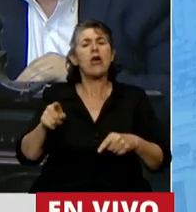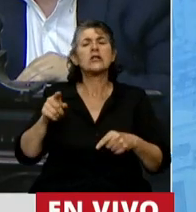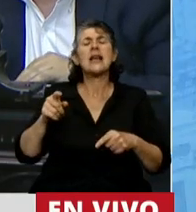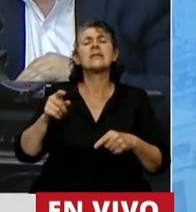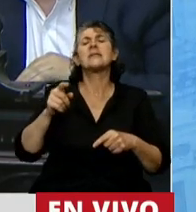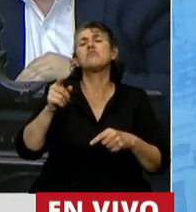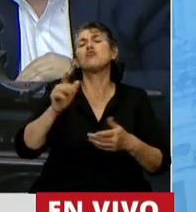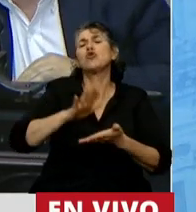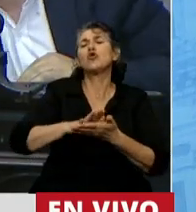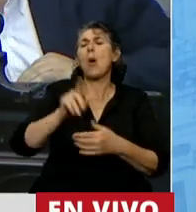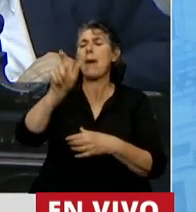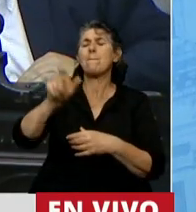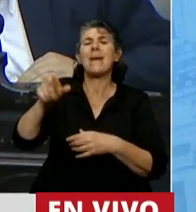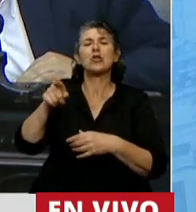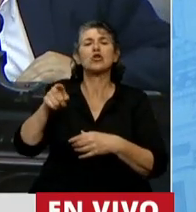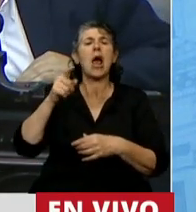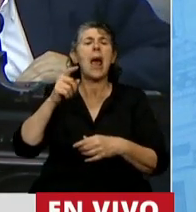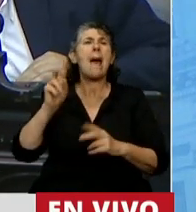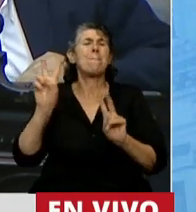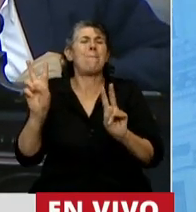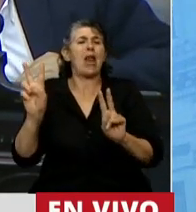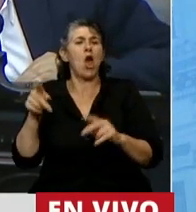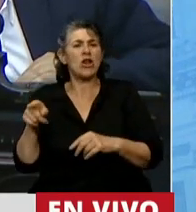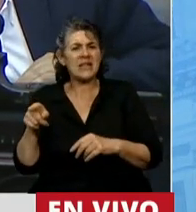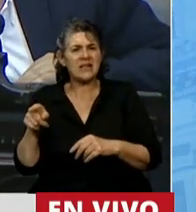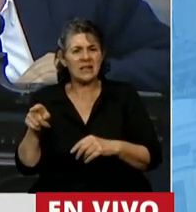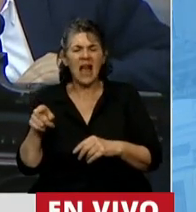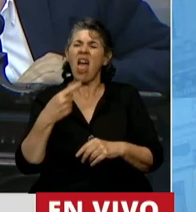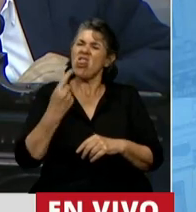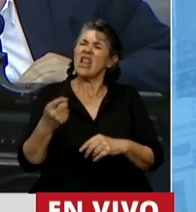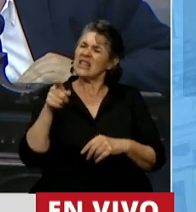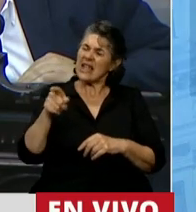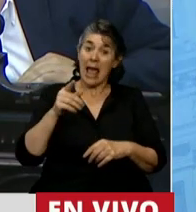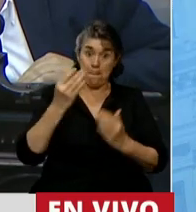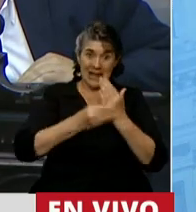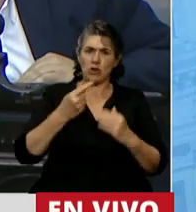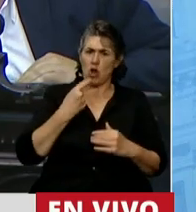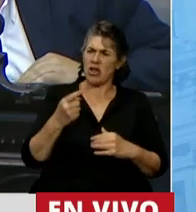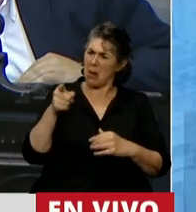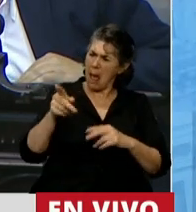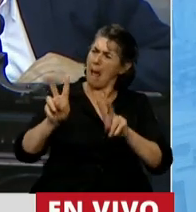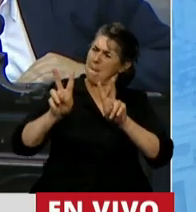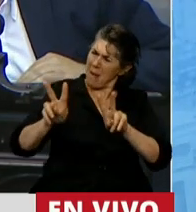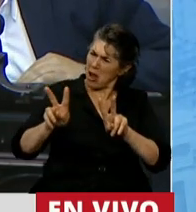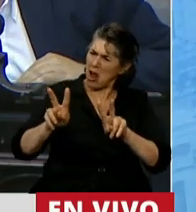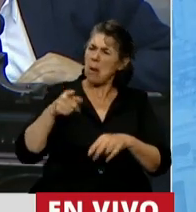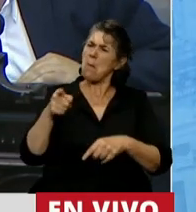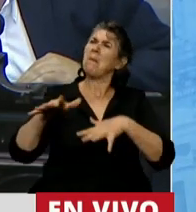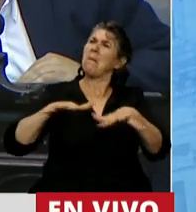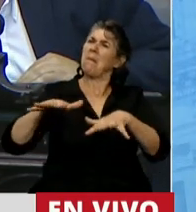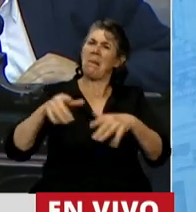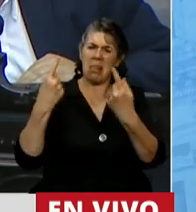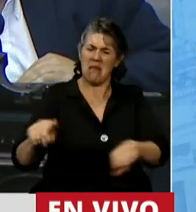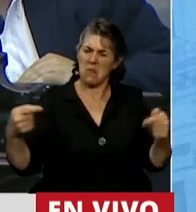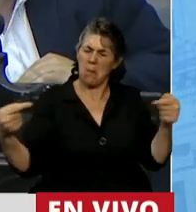Lo que dijo fue, tipos que dicen ser peronistas pero no hacen lo que tienen que hacer. Y un poco indicándole a los